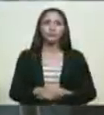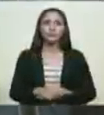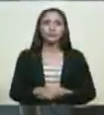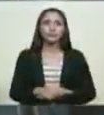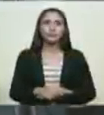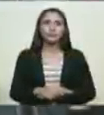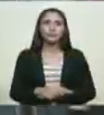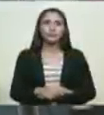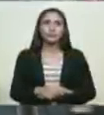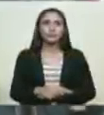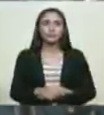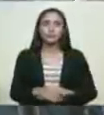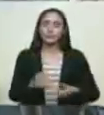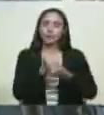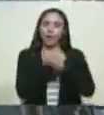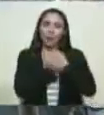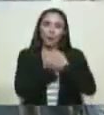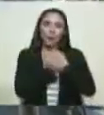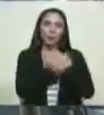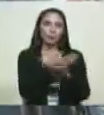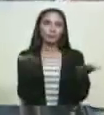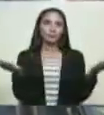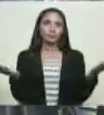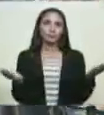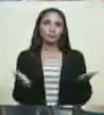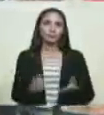Mi amor para todos ustedes.